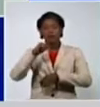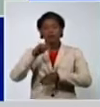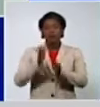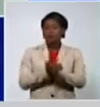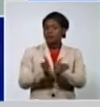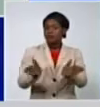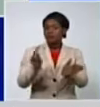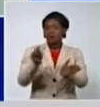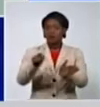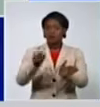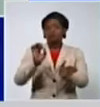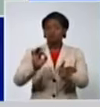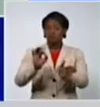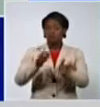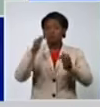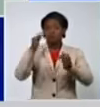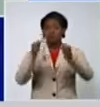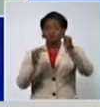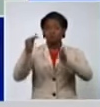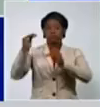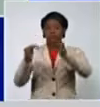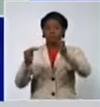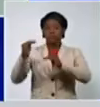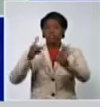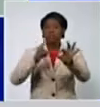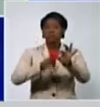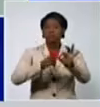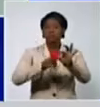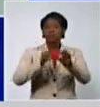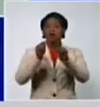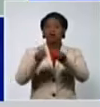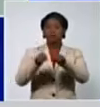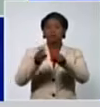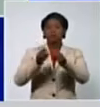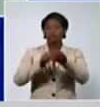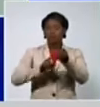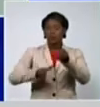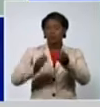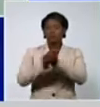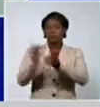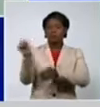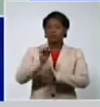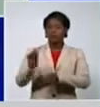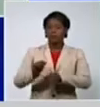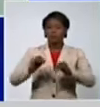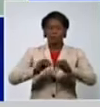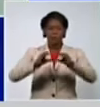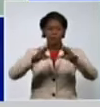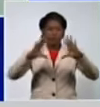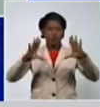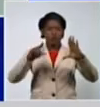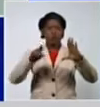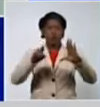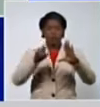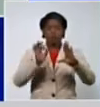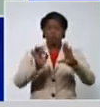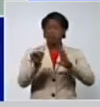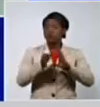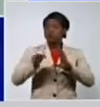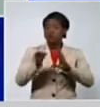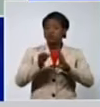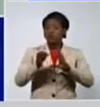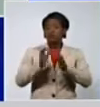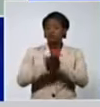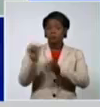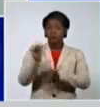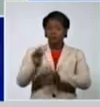Padrón, Quibicán después, también de la provincia de Mayabeque, igual que Madruga que le sigue, y finalmente